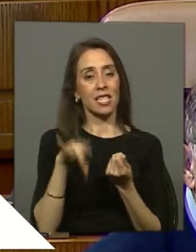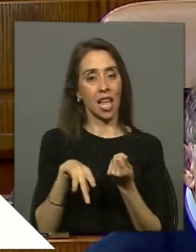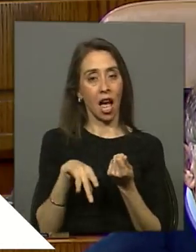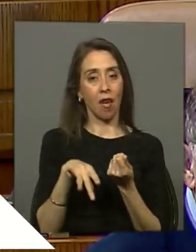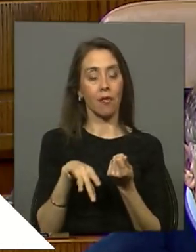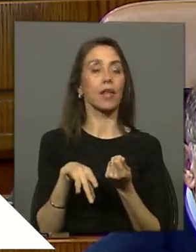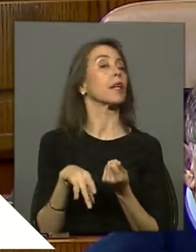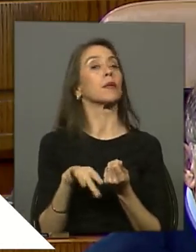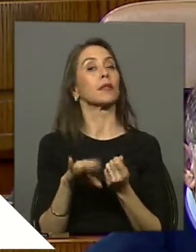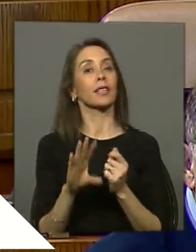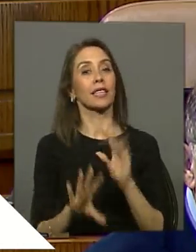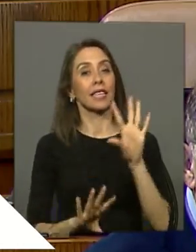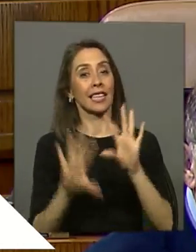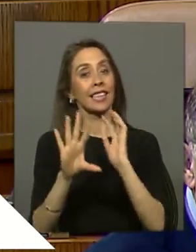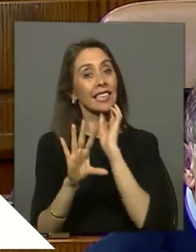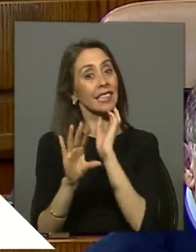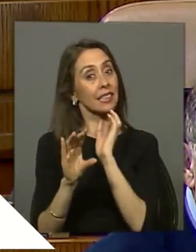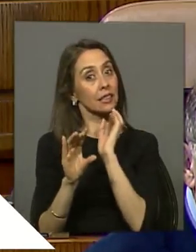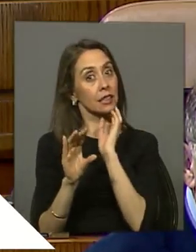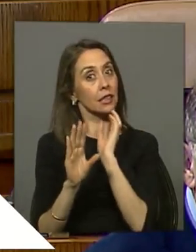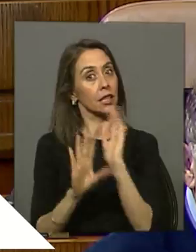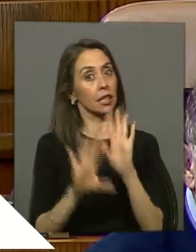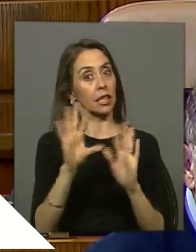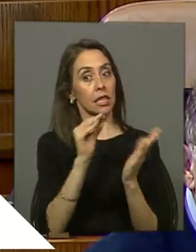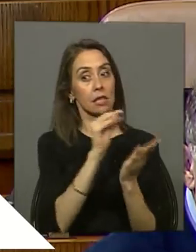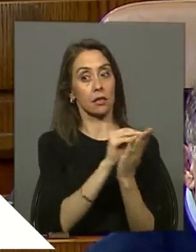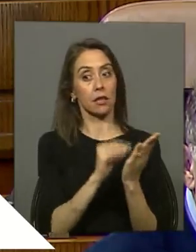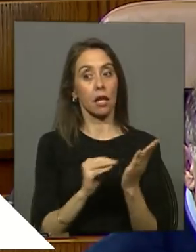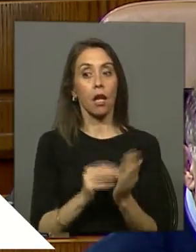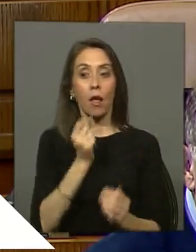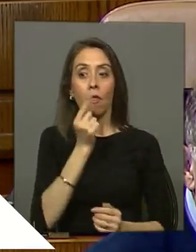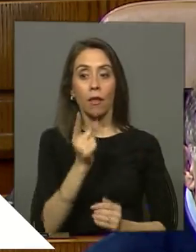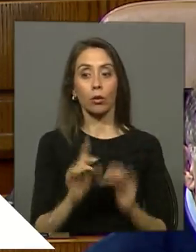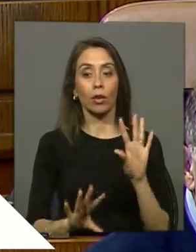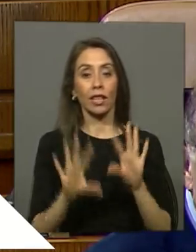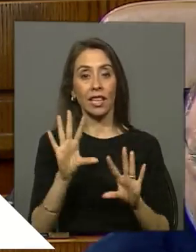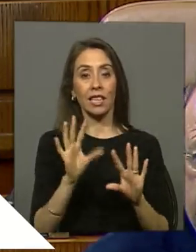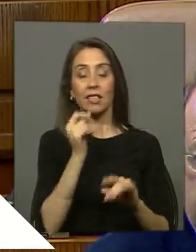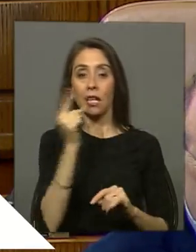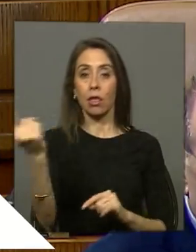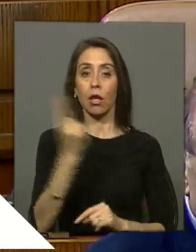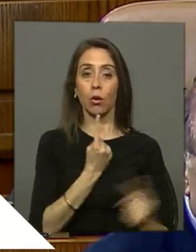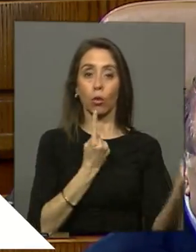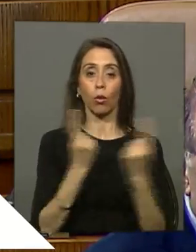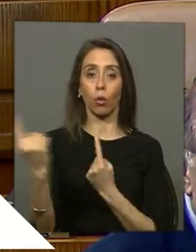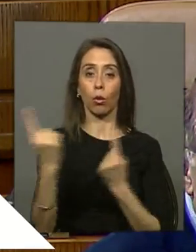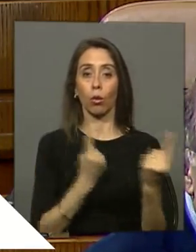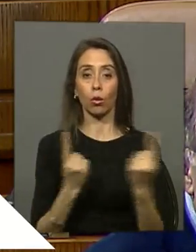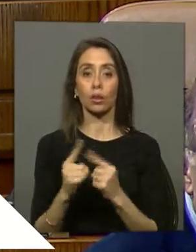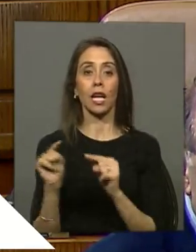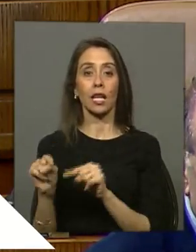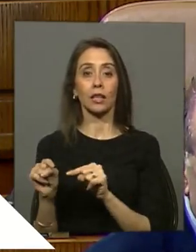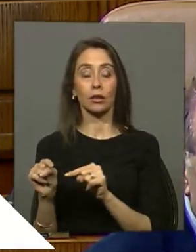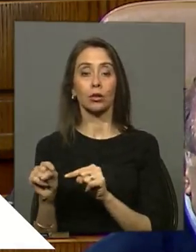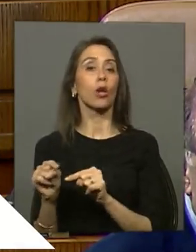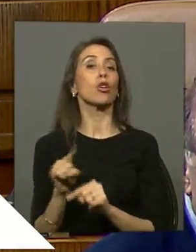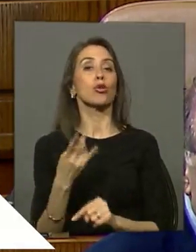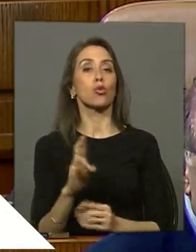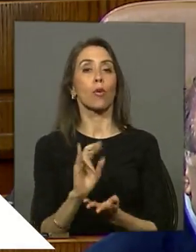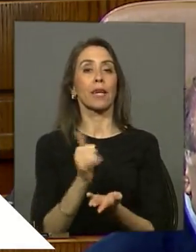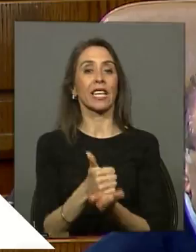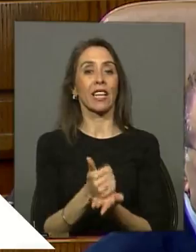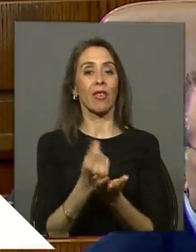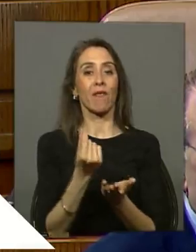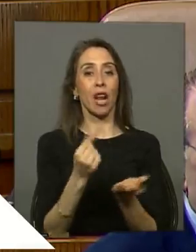que cuando hay 15 denuncias 15 presidente 15 veces se denunció este caso a la subentendencia de valores